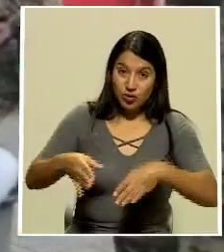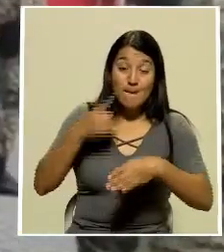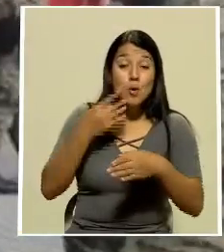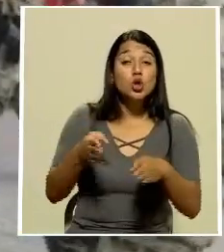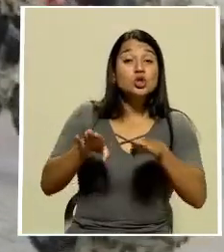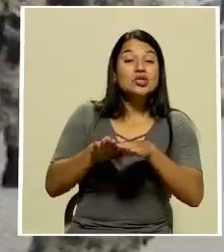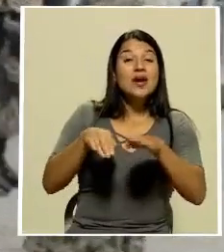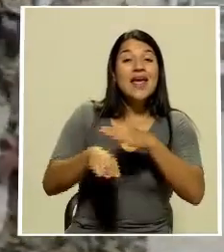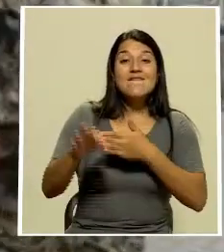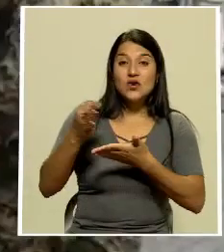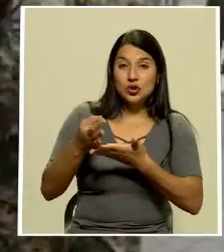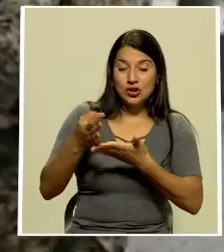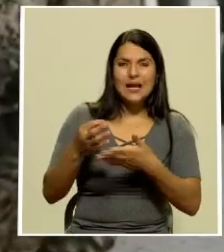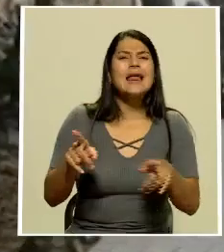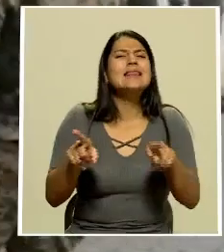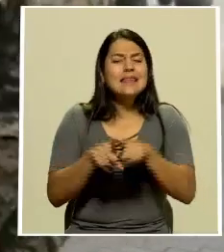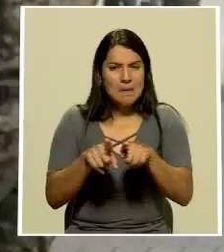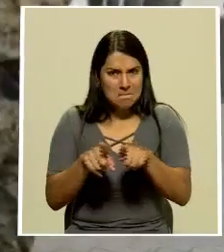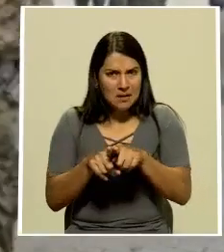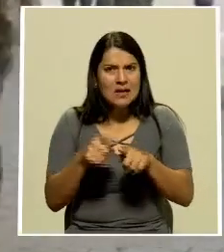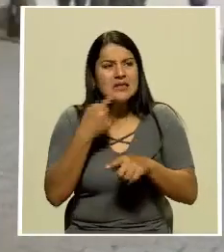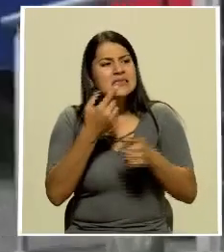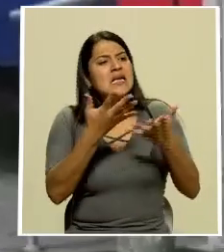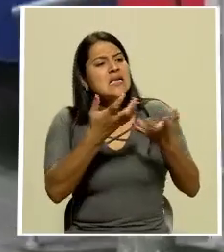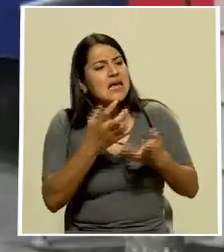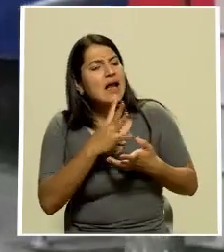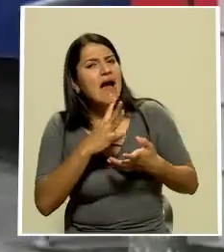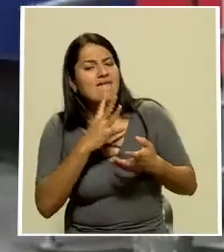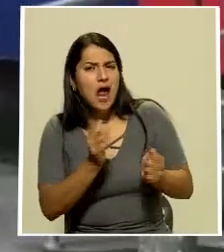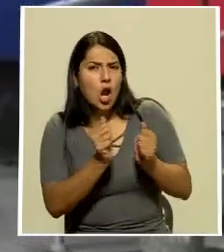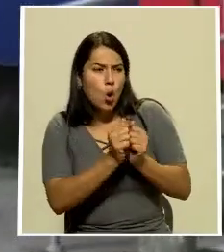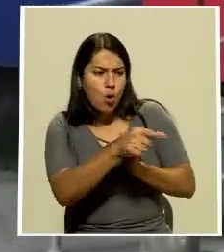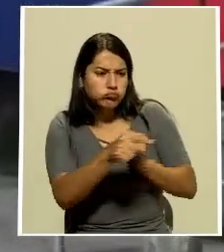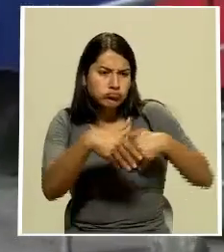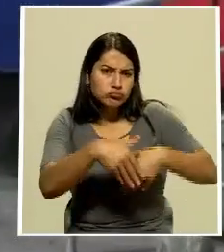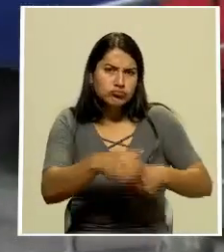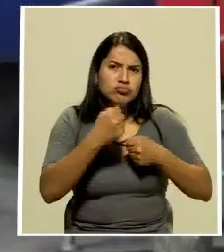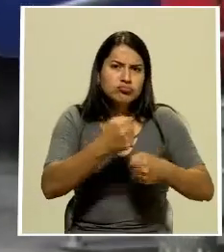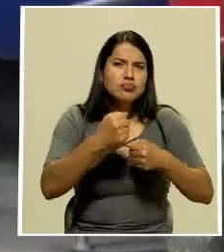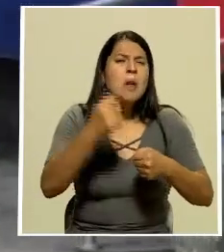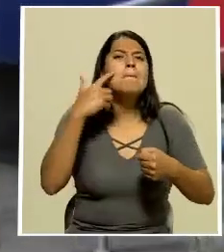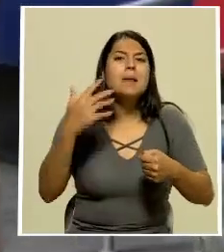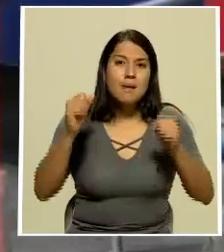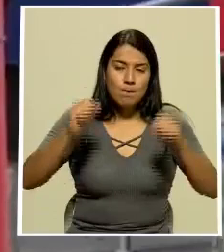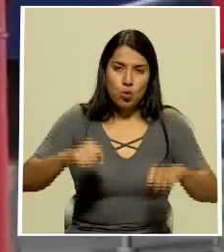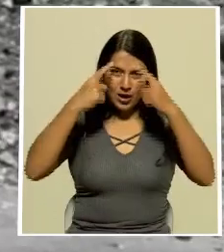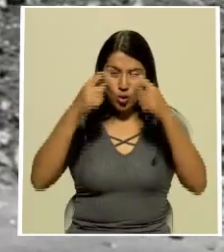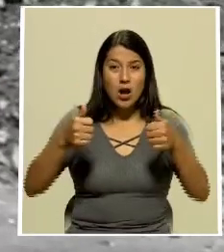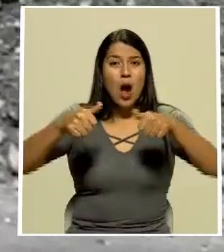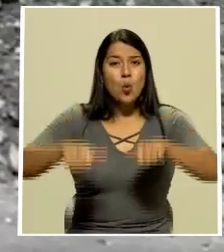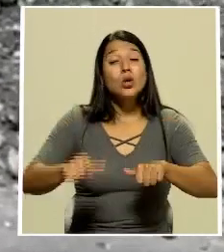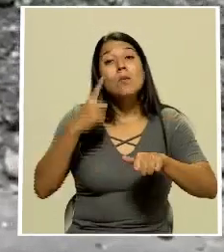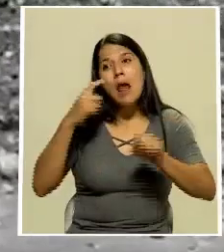También se manifiesta el ánimo de conversar con los manifestantes para lograr acuerdos y de esta manera facilitar el tránsito